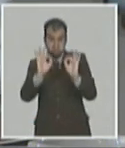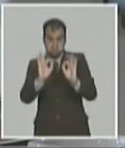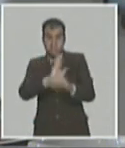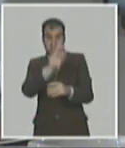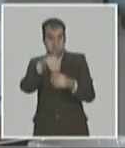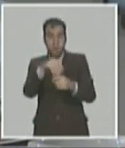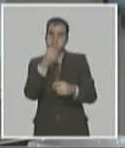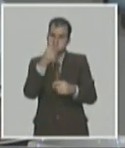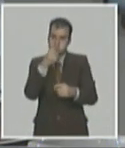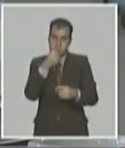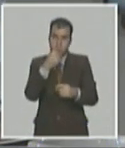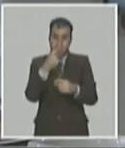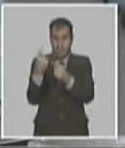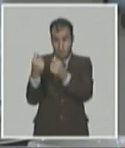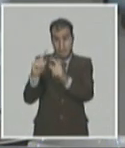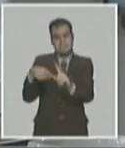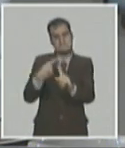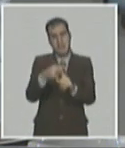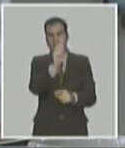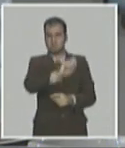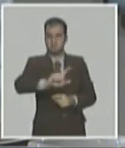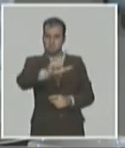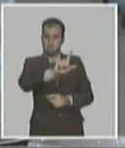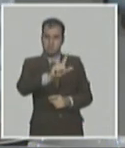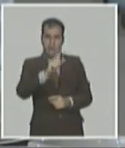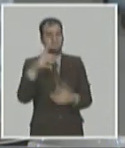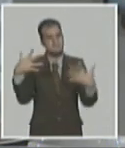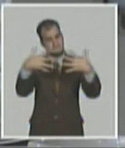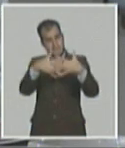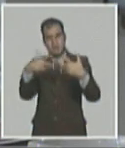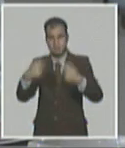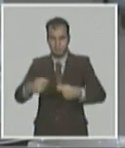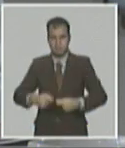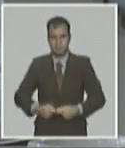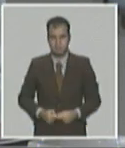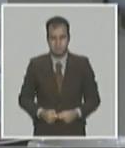conceptualización económica, pero podamos contar también con la conceptualización desde el punto de vista político ideológico.